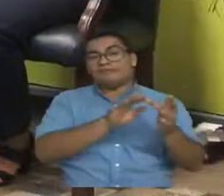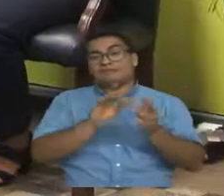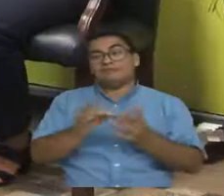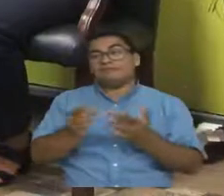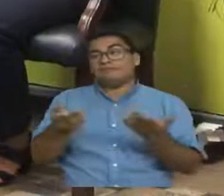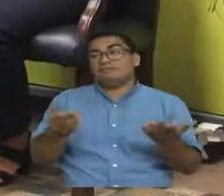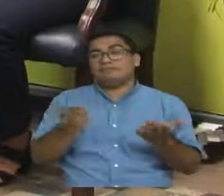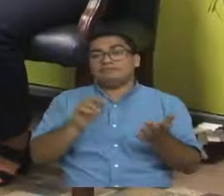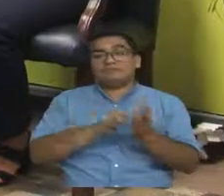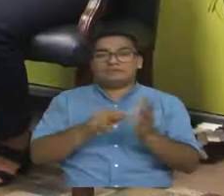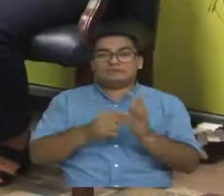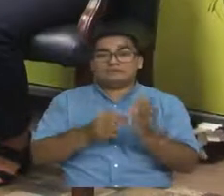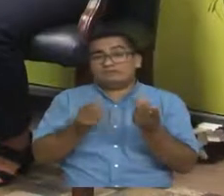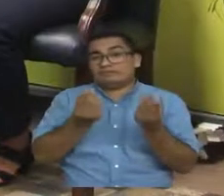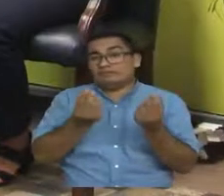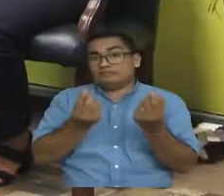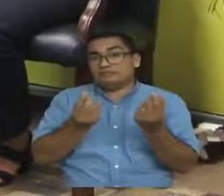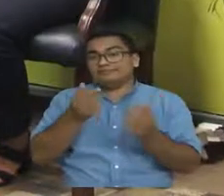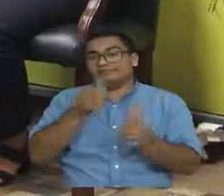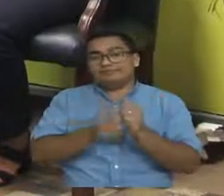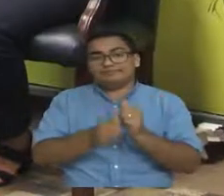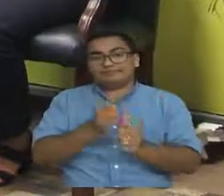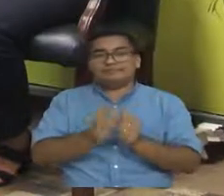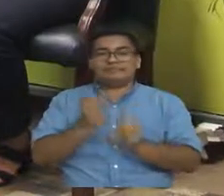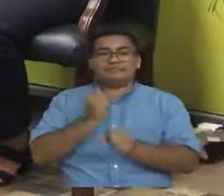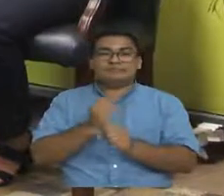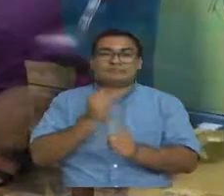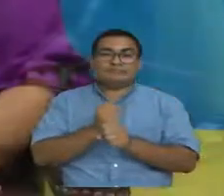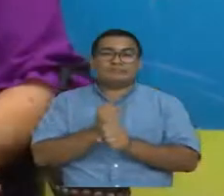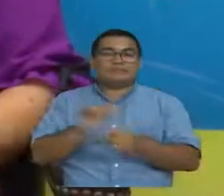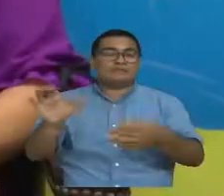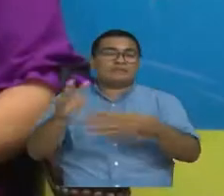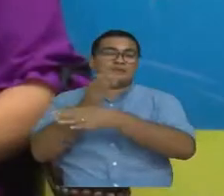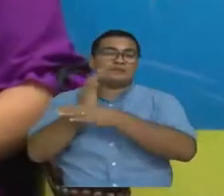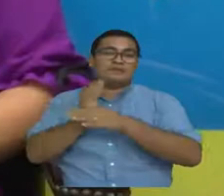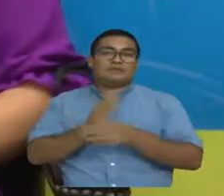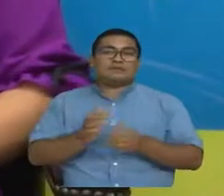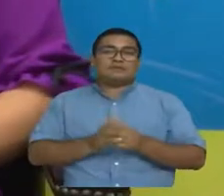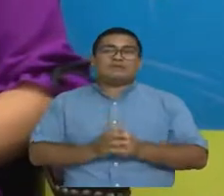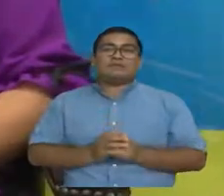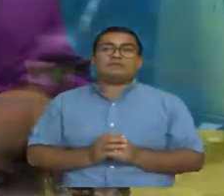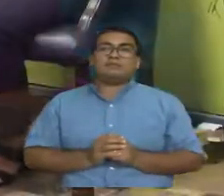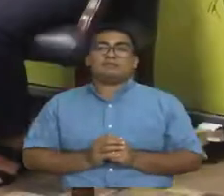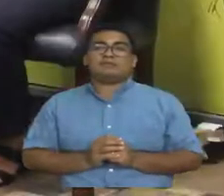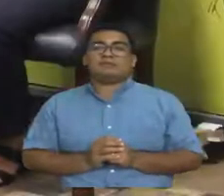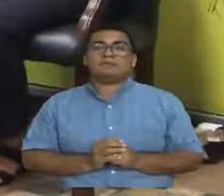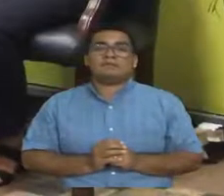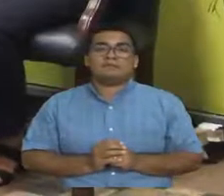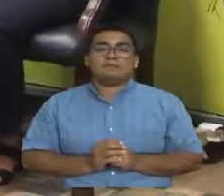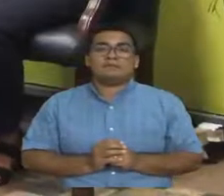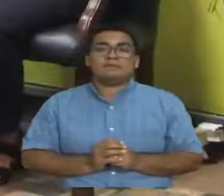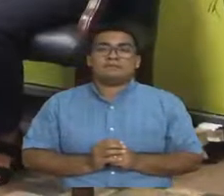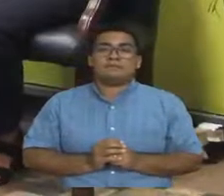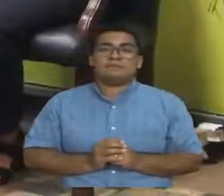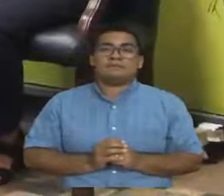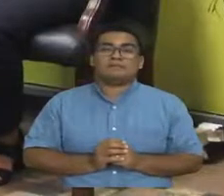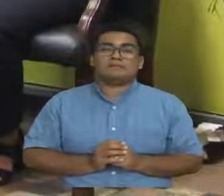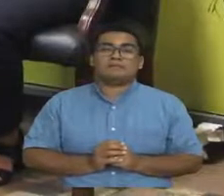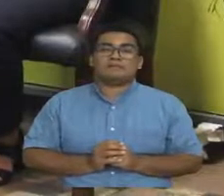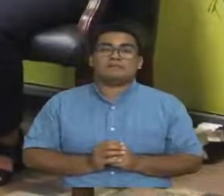límite económicamente social laboralmente en todos los sentidos limitados incluso en lo técnico puede ser